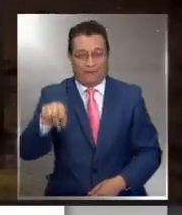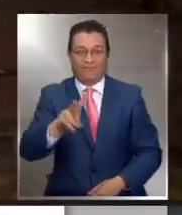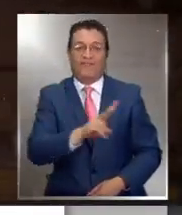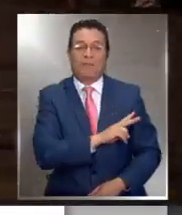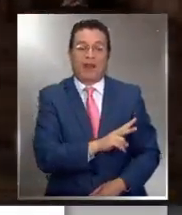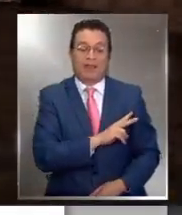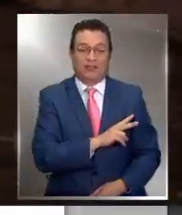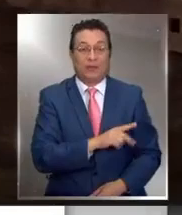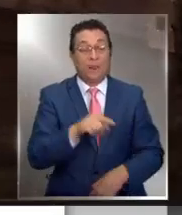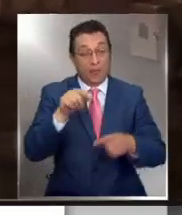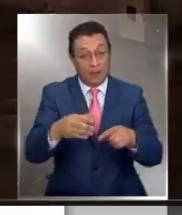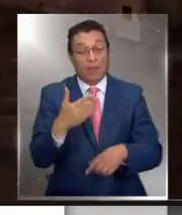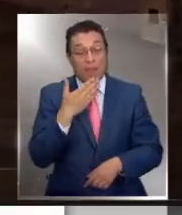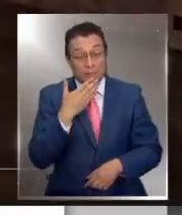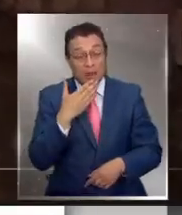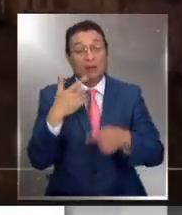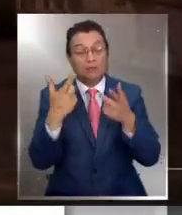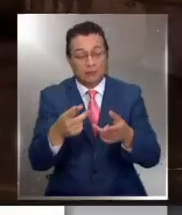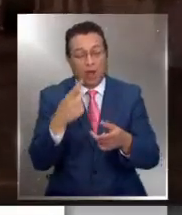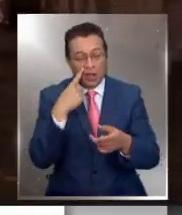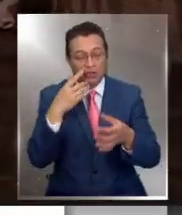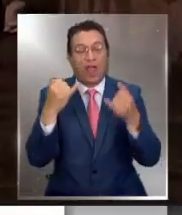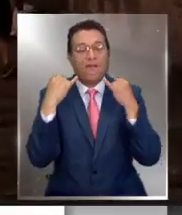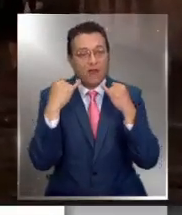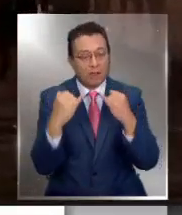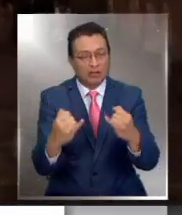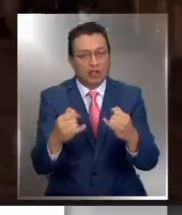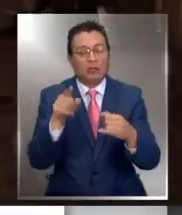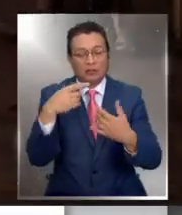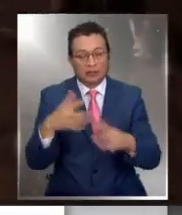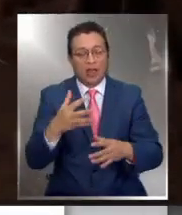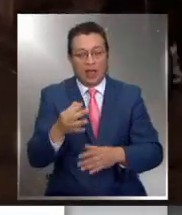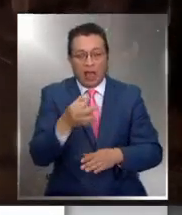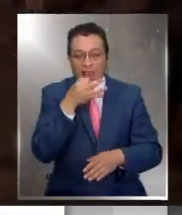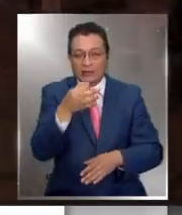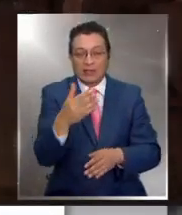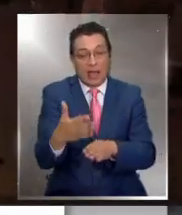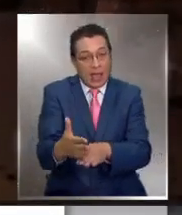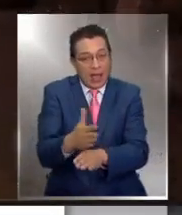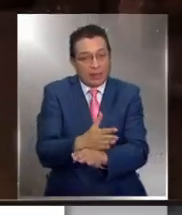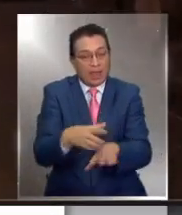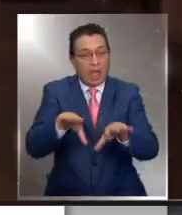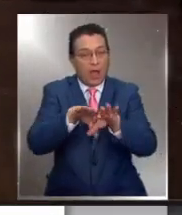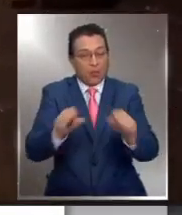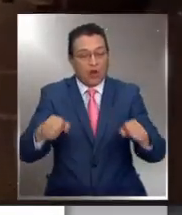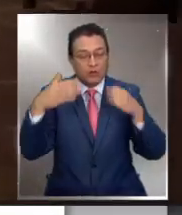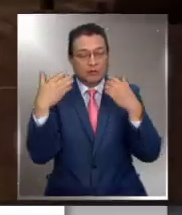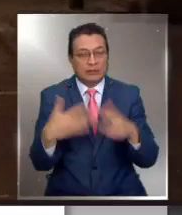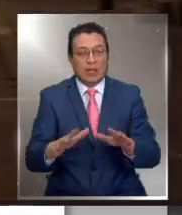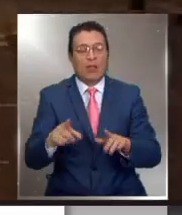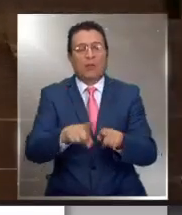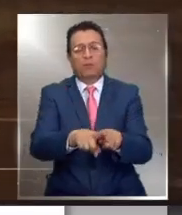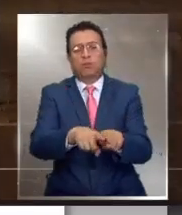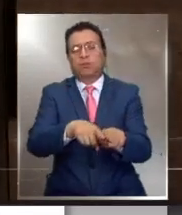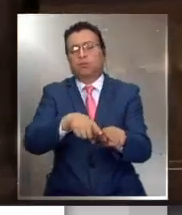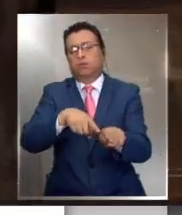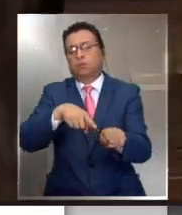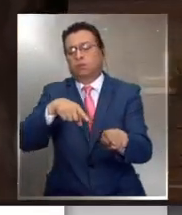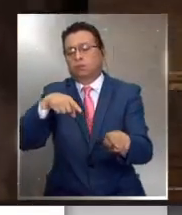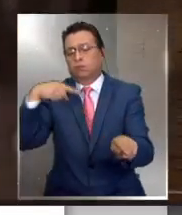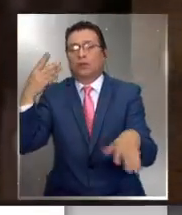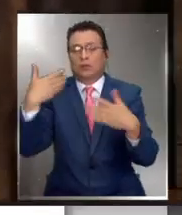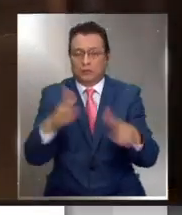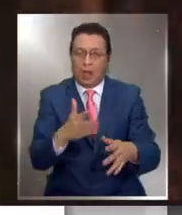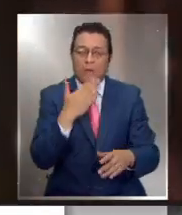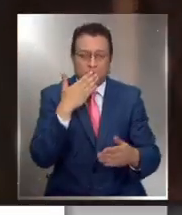esto, hace pocos minutos se conoció esta información que ustedes ya adelantaban, este preacuerdo al que llegaron después de una larga, larga